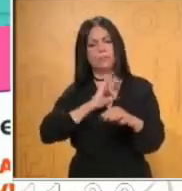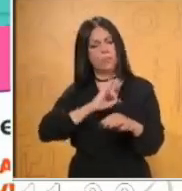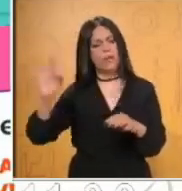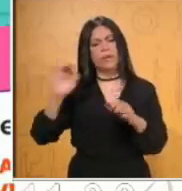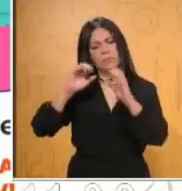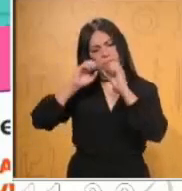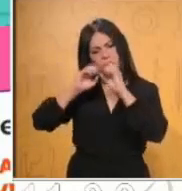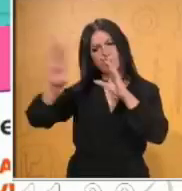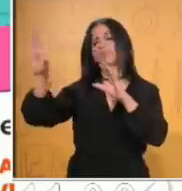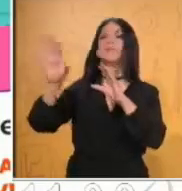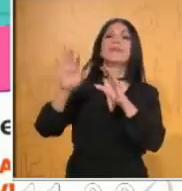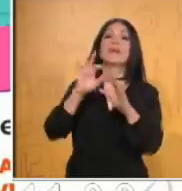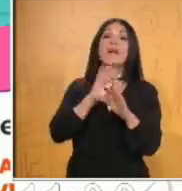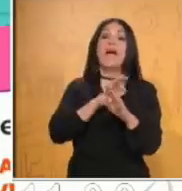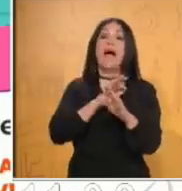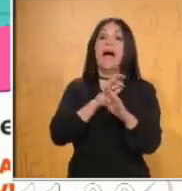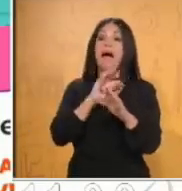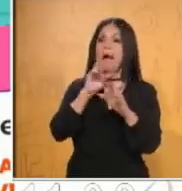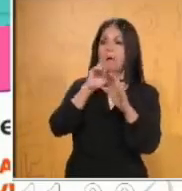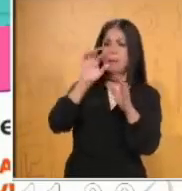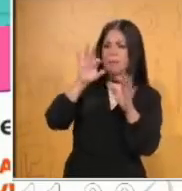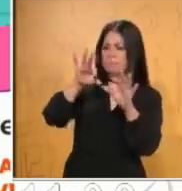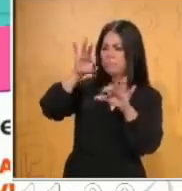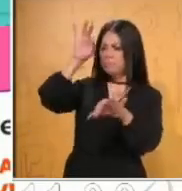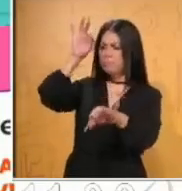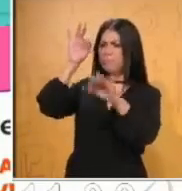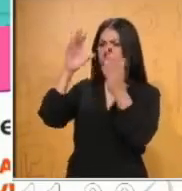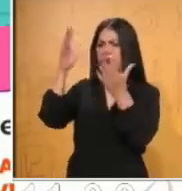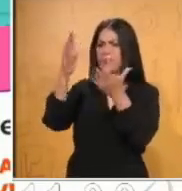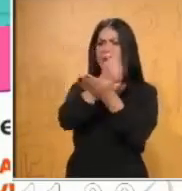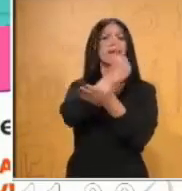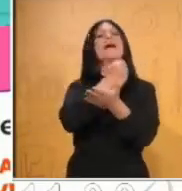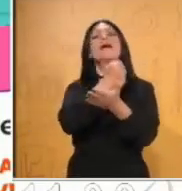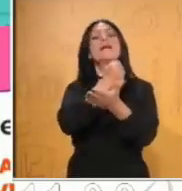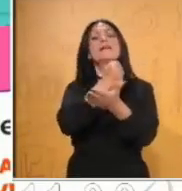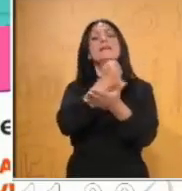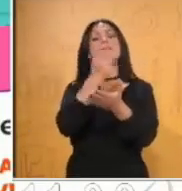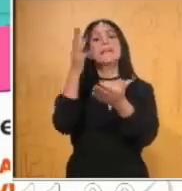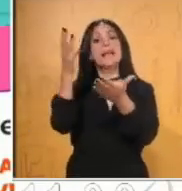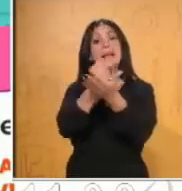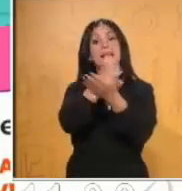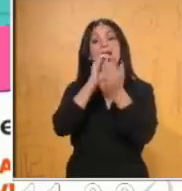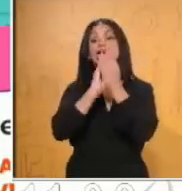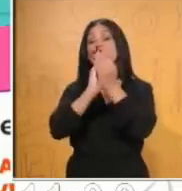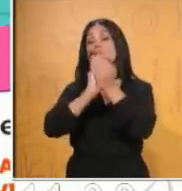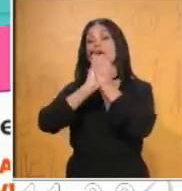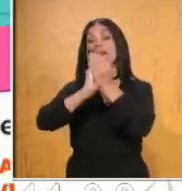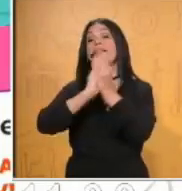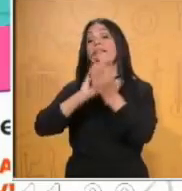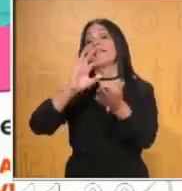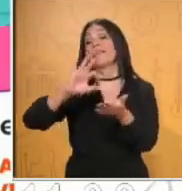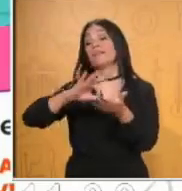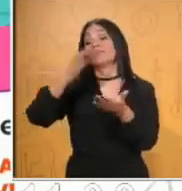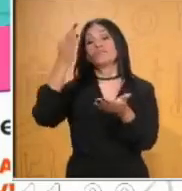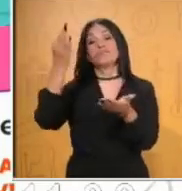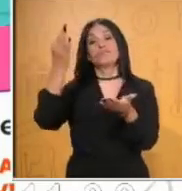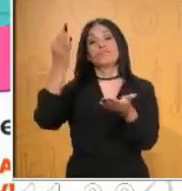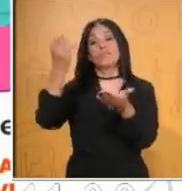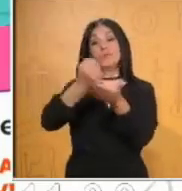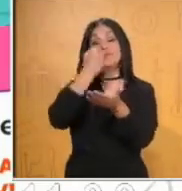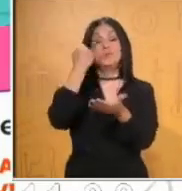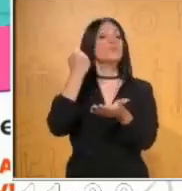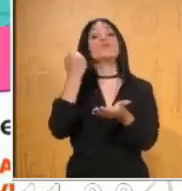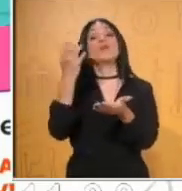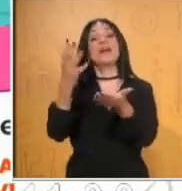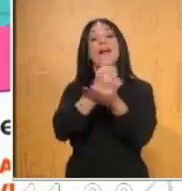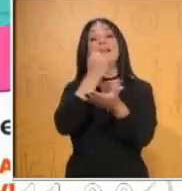Escuela TV. Entonces, con mucho amor, empieza a escribirle. Te invito realmente a que participes para que tu mami sepa,